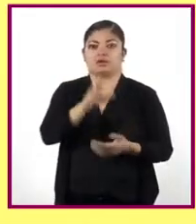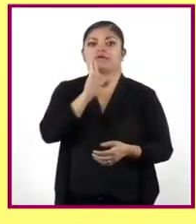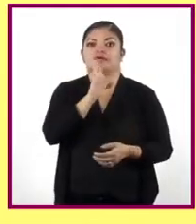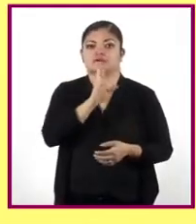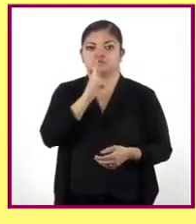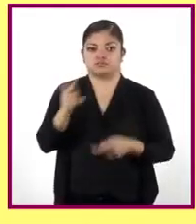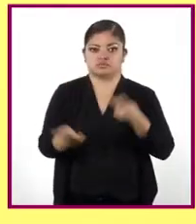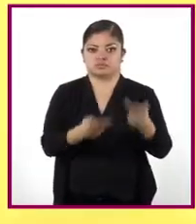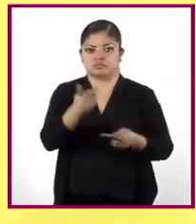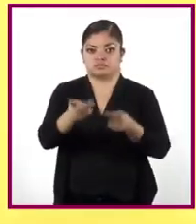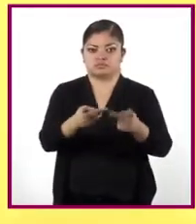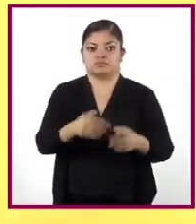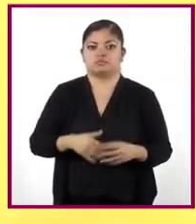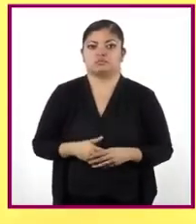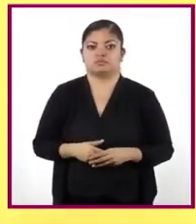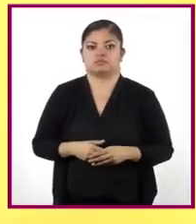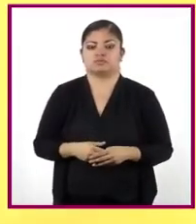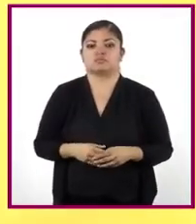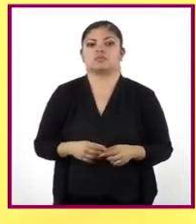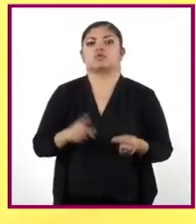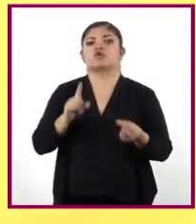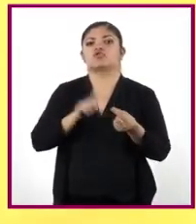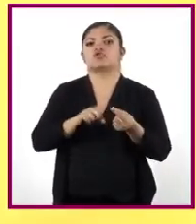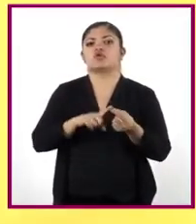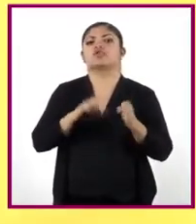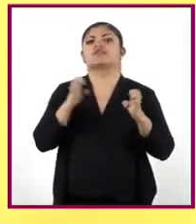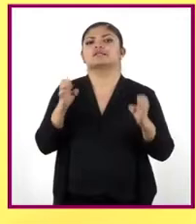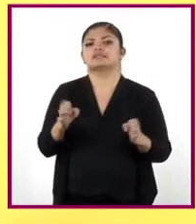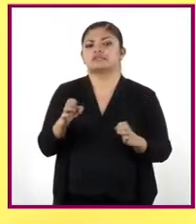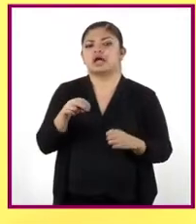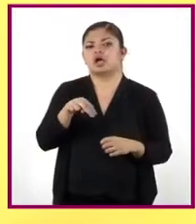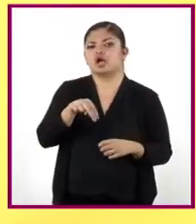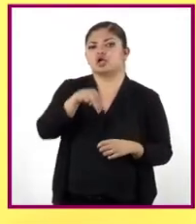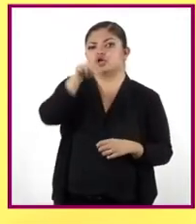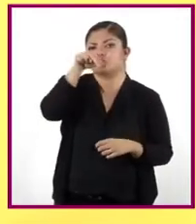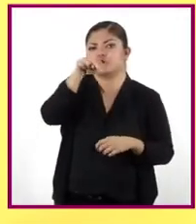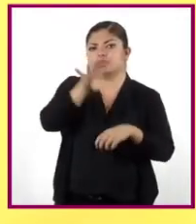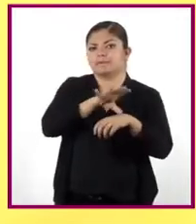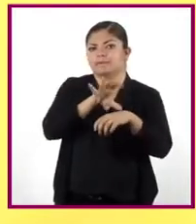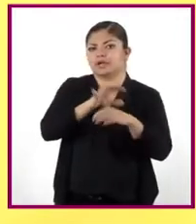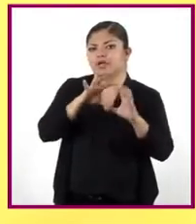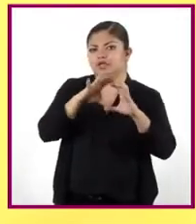siguientes preguntas. ¿Dónde está el norte magnético de la Tierra?